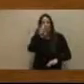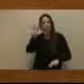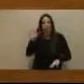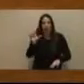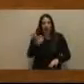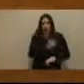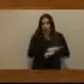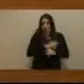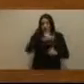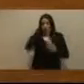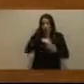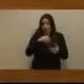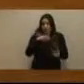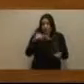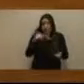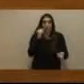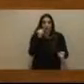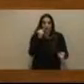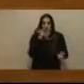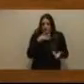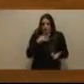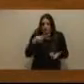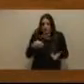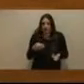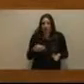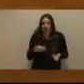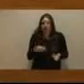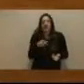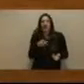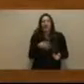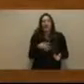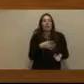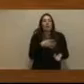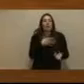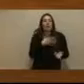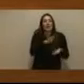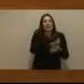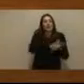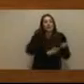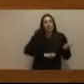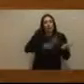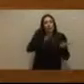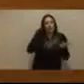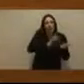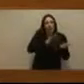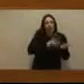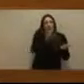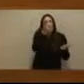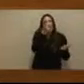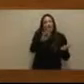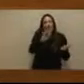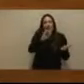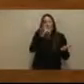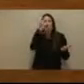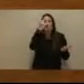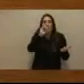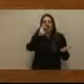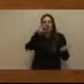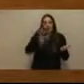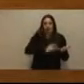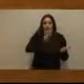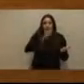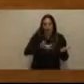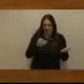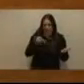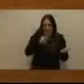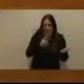Fernández, creo, y ahora presidente, podían leer negro sobre blanco un informe de 20 páginas, lo voy a repetir